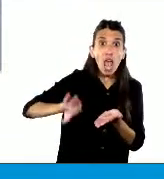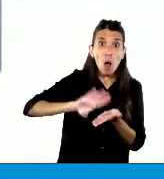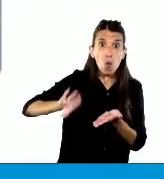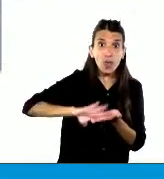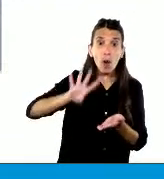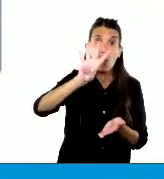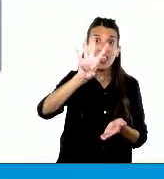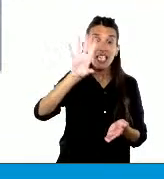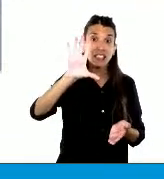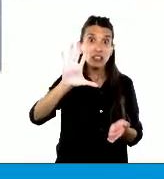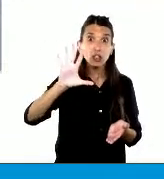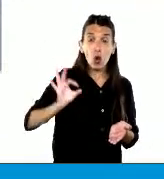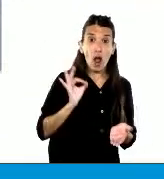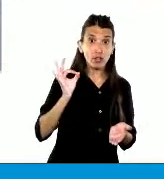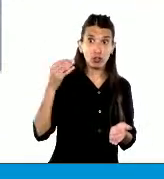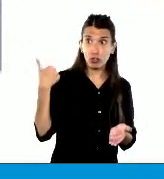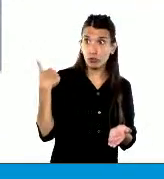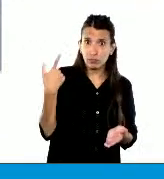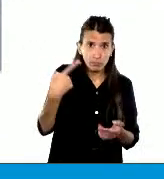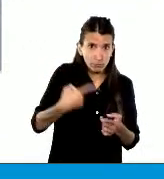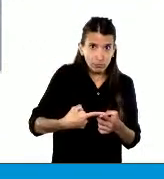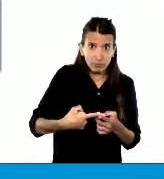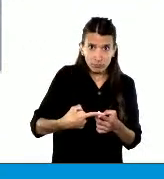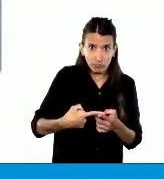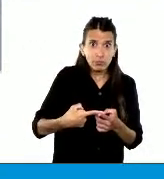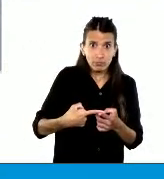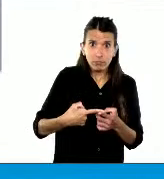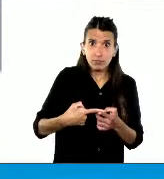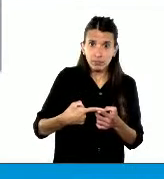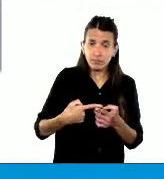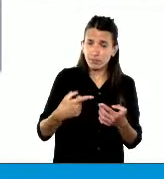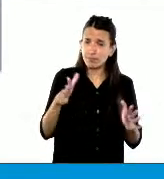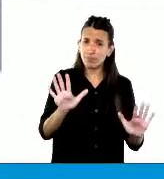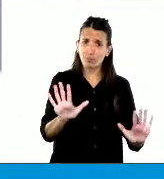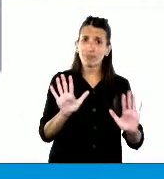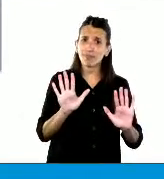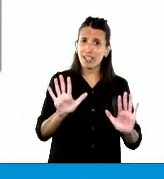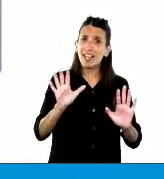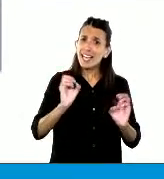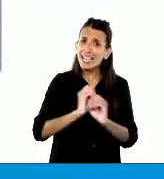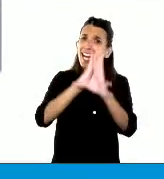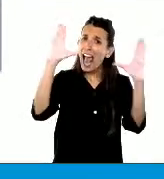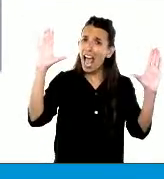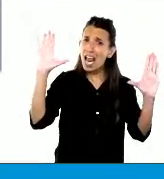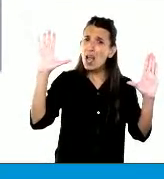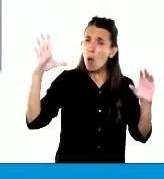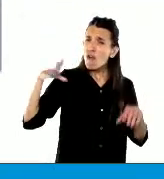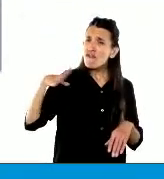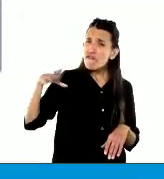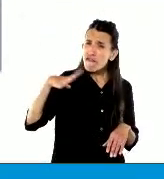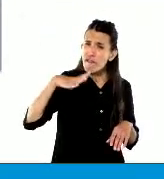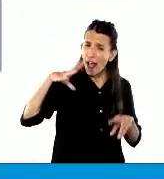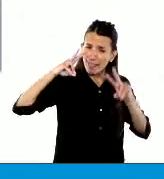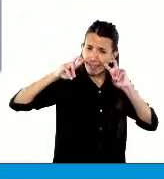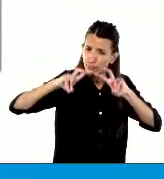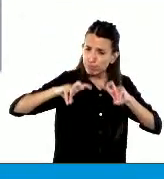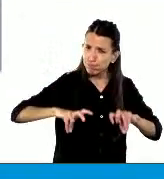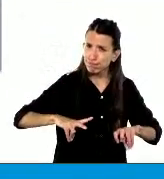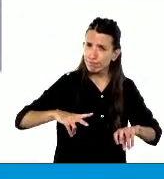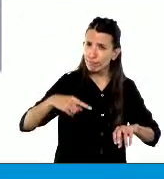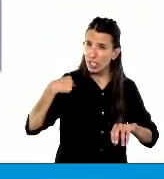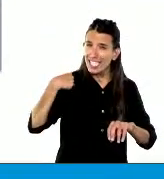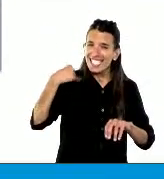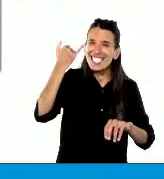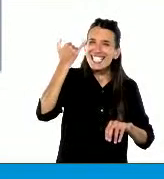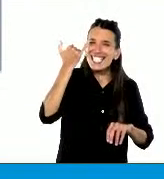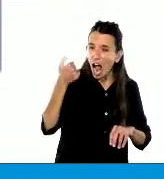Si el presidente me permite, quería leer un fragmento de una carta de Rodolfo Walsh, que hoy se cumplen